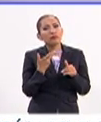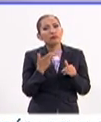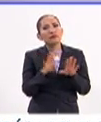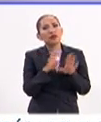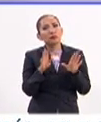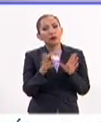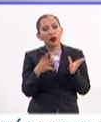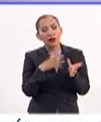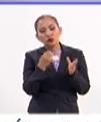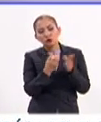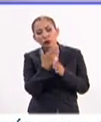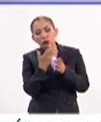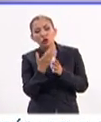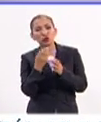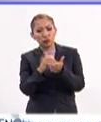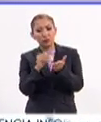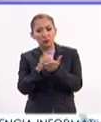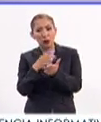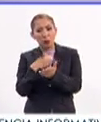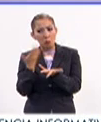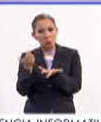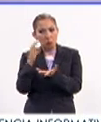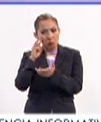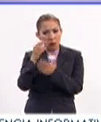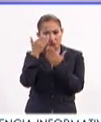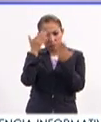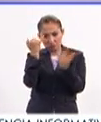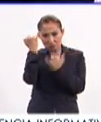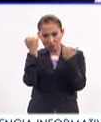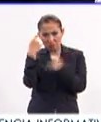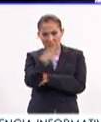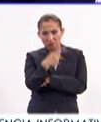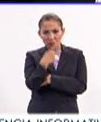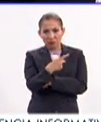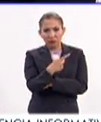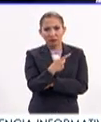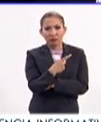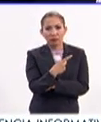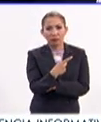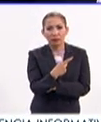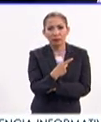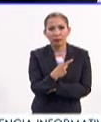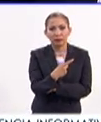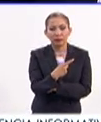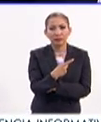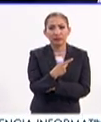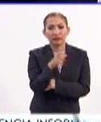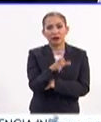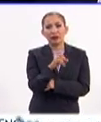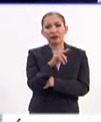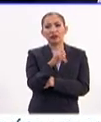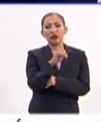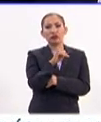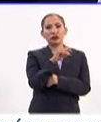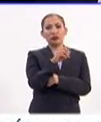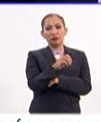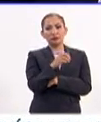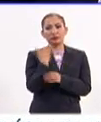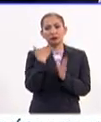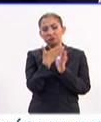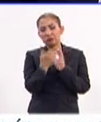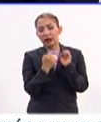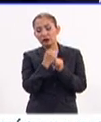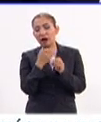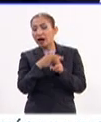cómo ha sido vigente o cómo es vigente la visión y la postura de don Daniel Cosío Villegas a lo largo de